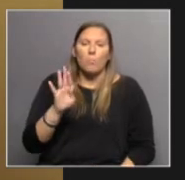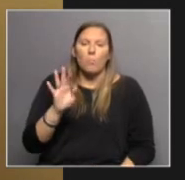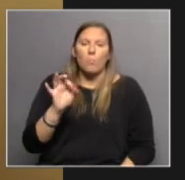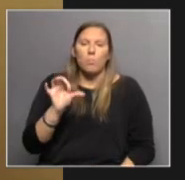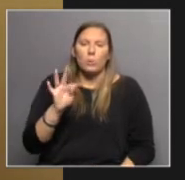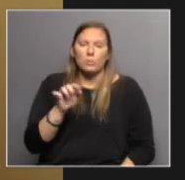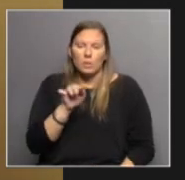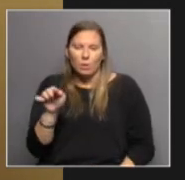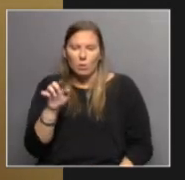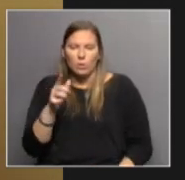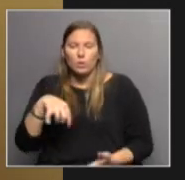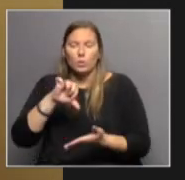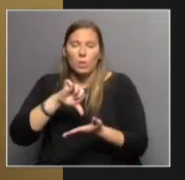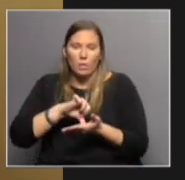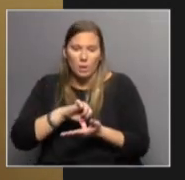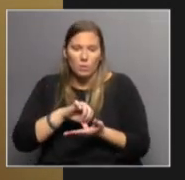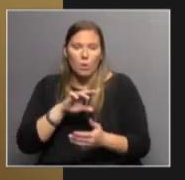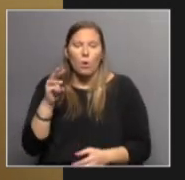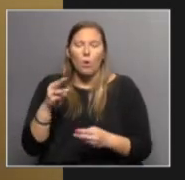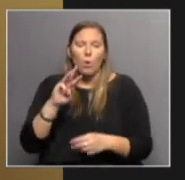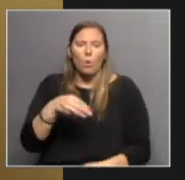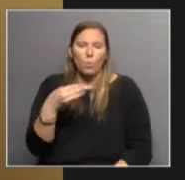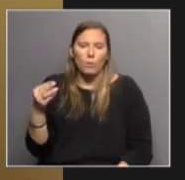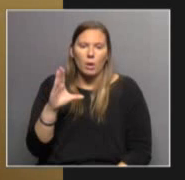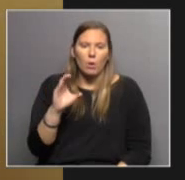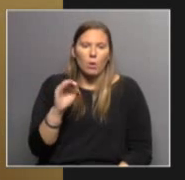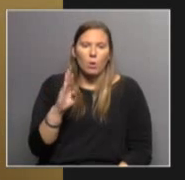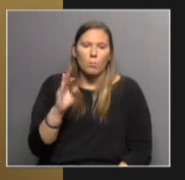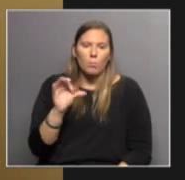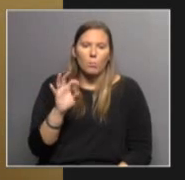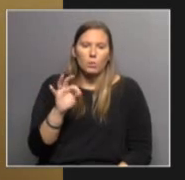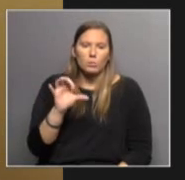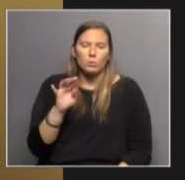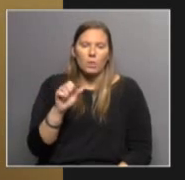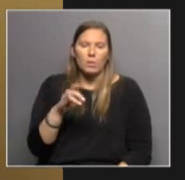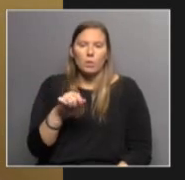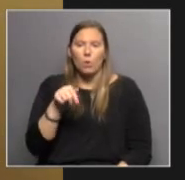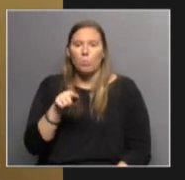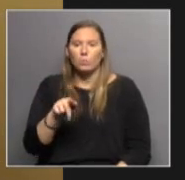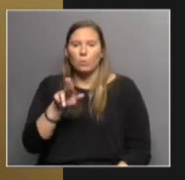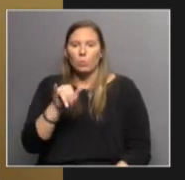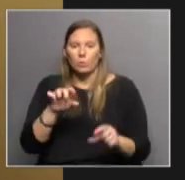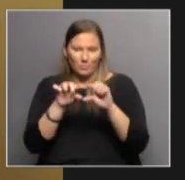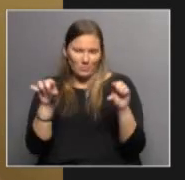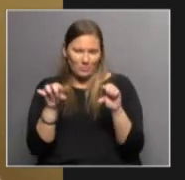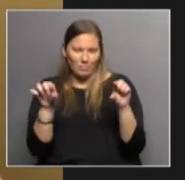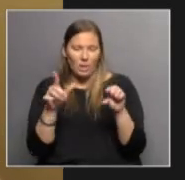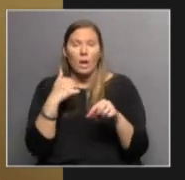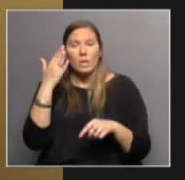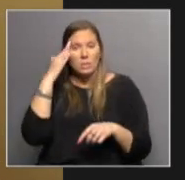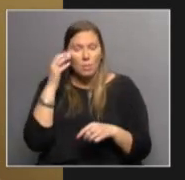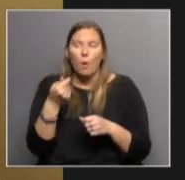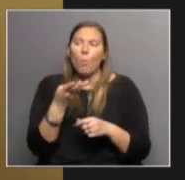compost-ciudadano o a la web compostciudadano.uy y ahí se enteren de cuál es el costo de